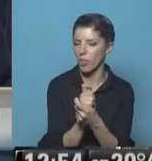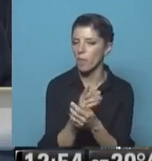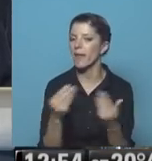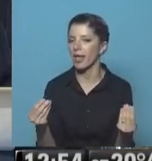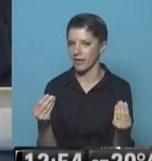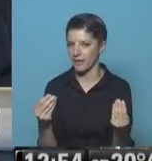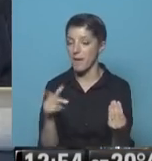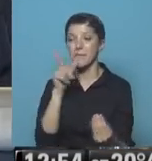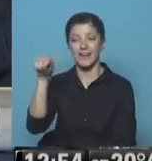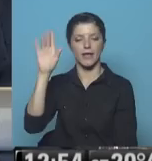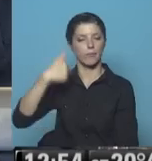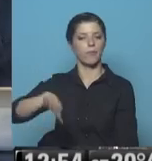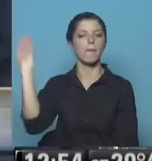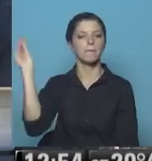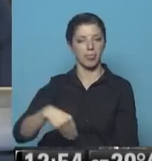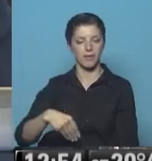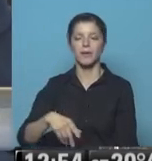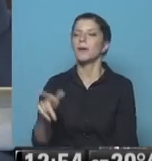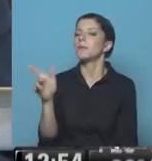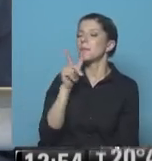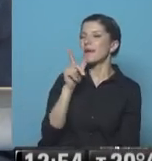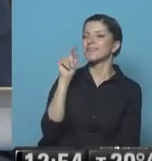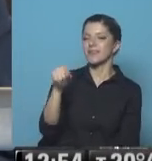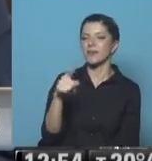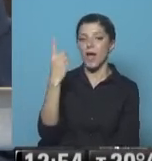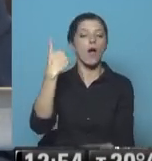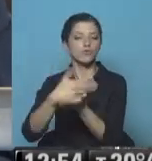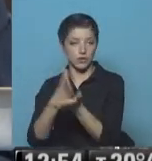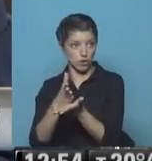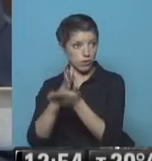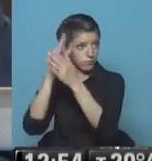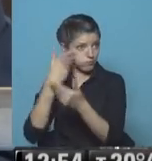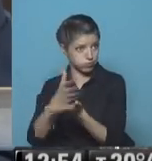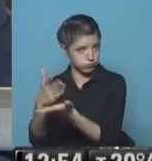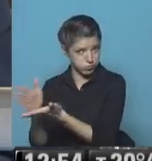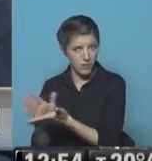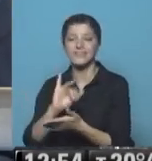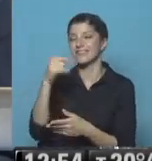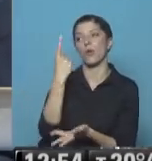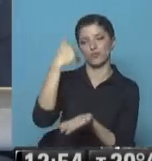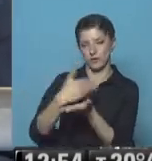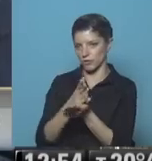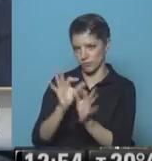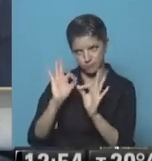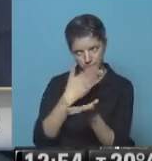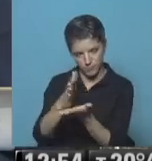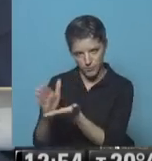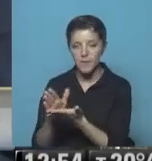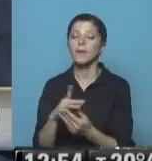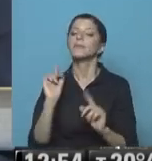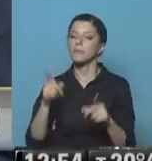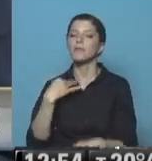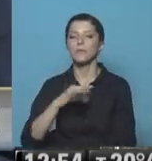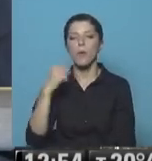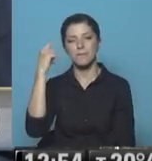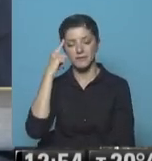como un intento de limpiar este a un sector. Es posible. Y es lo posible, último, sí. para redondear, también creo que hay que mirar